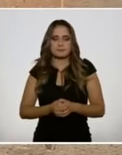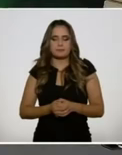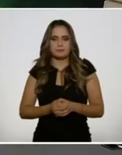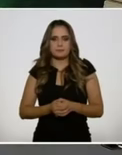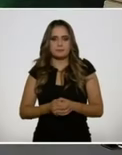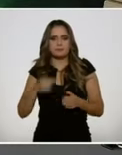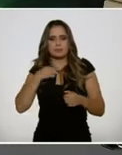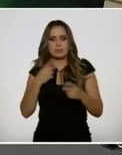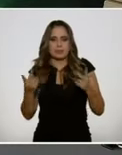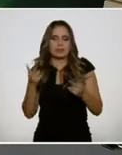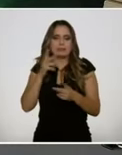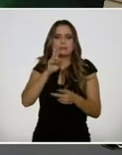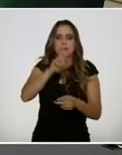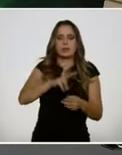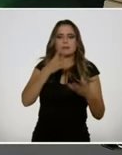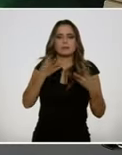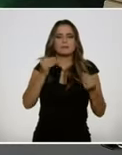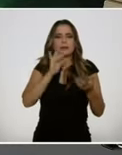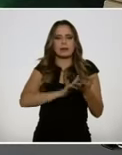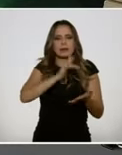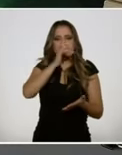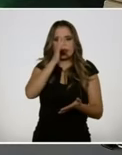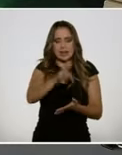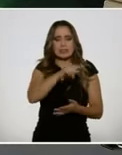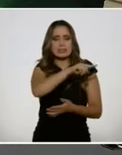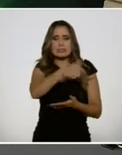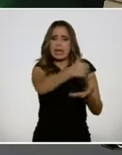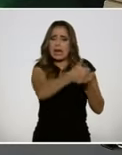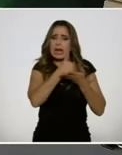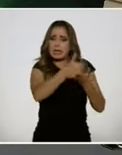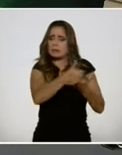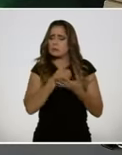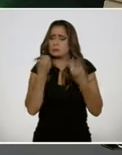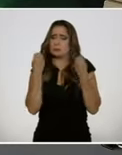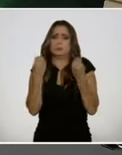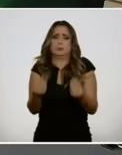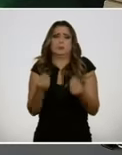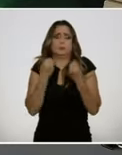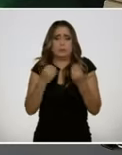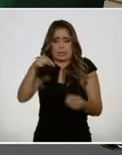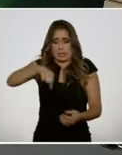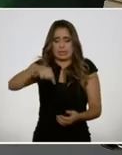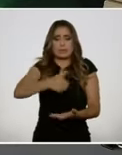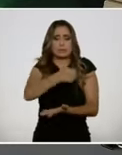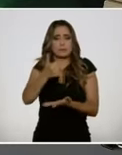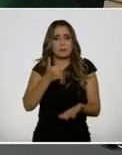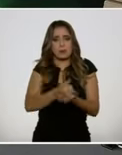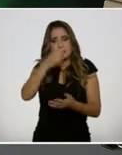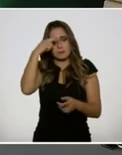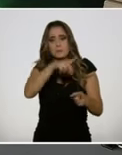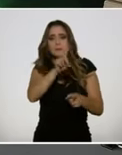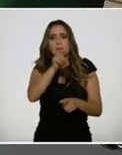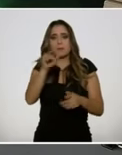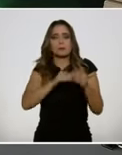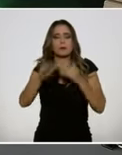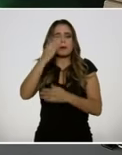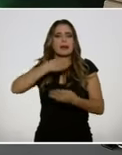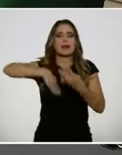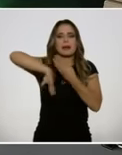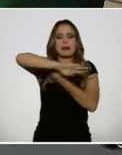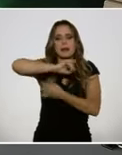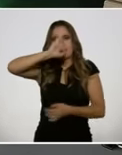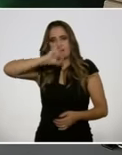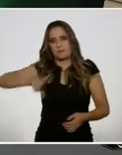que empecé al revés, pero sí agradezco mucho a alguien que nos ha ayudado muchísimo también aquí en la Ciudad de México, y es la doctora Claudia Sheinbaum